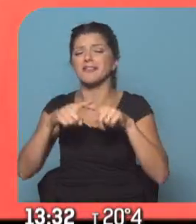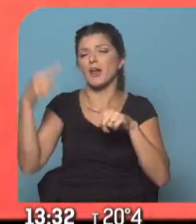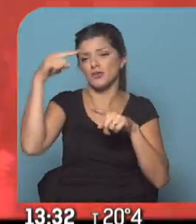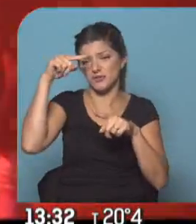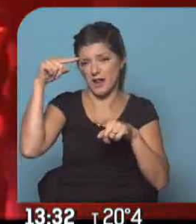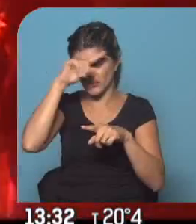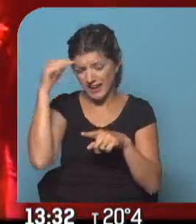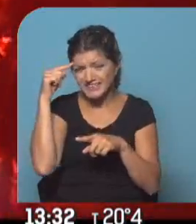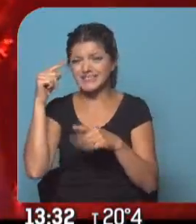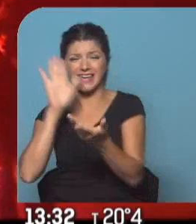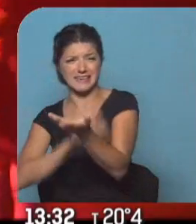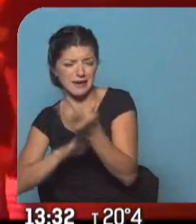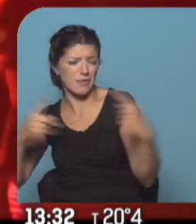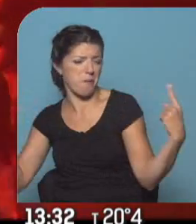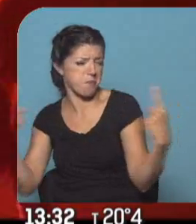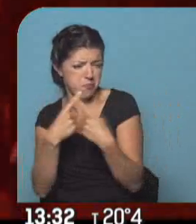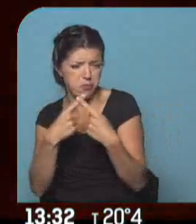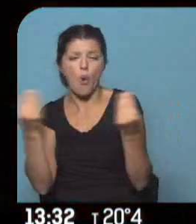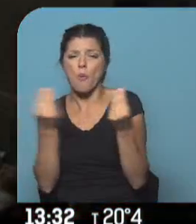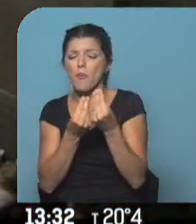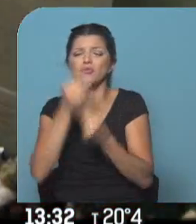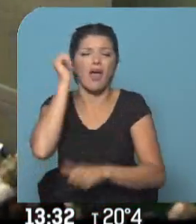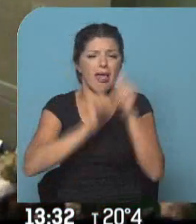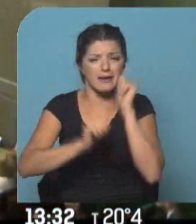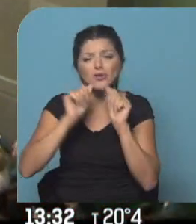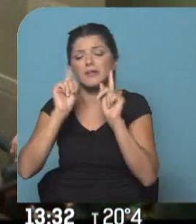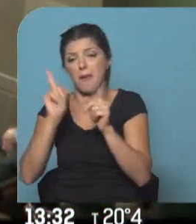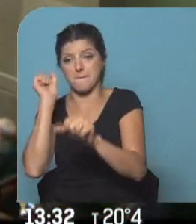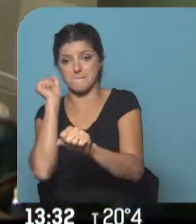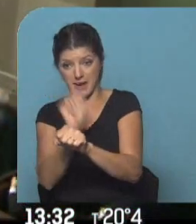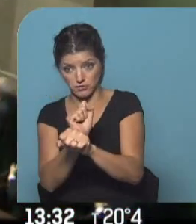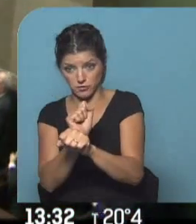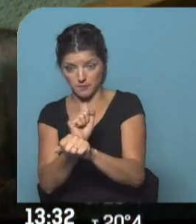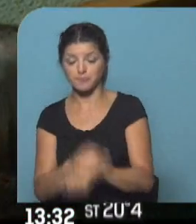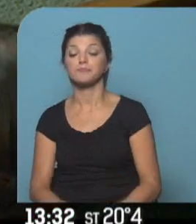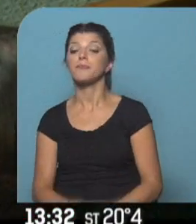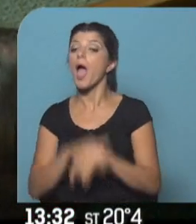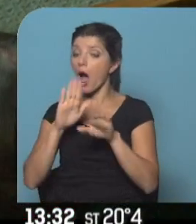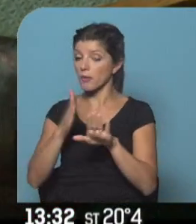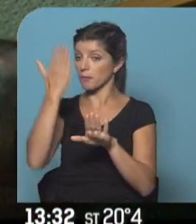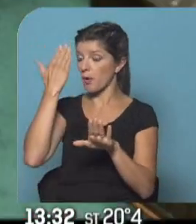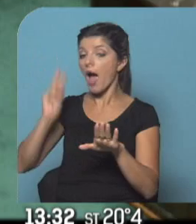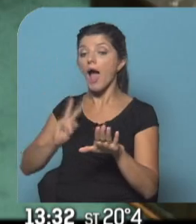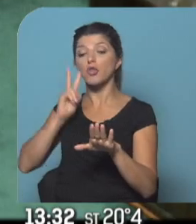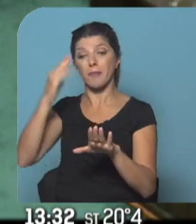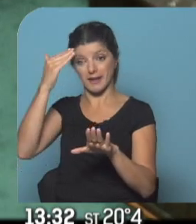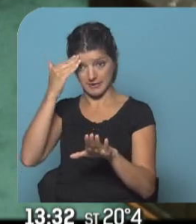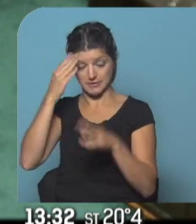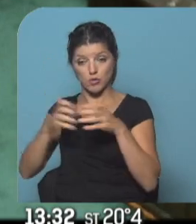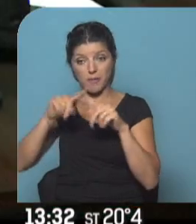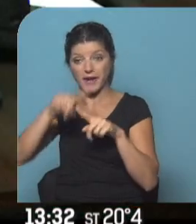izquierda, con decenas de heridos y detenidos. Sin embargo, desde el regreso al poder en 2015 del Partido